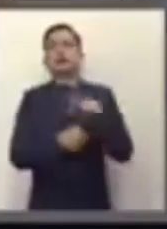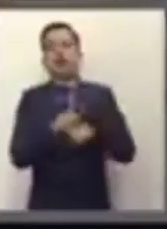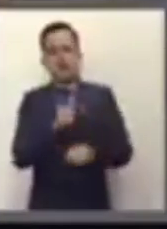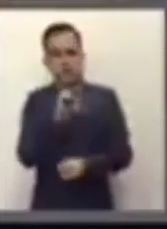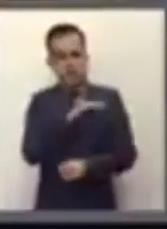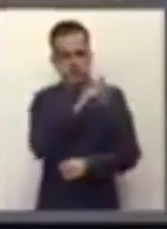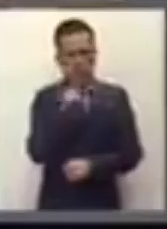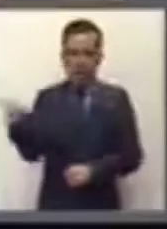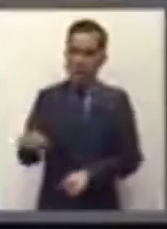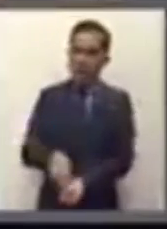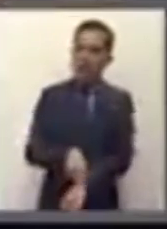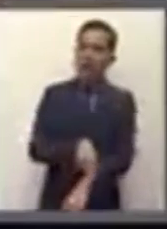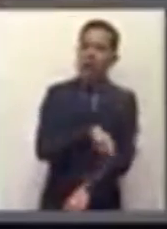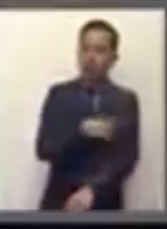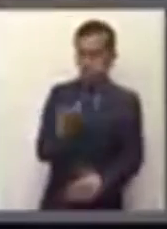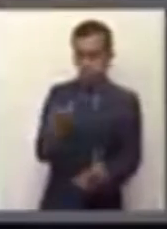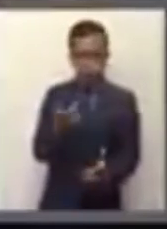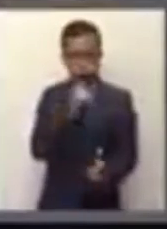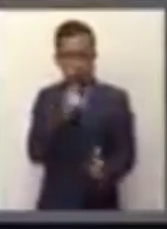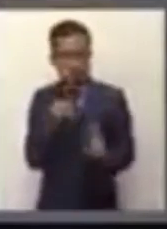comienza.